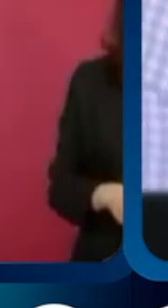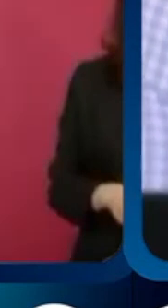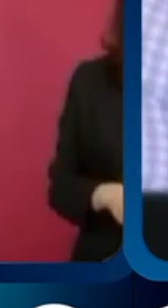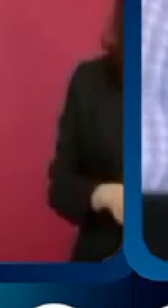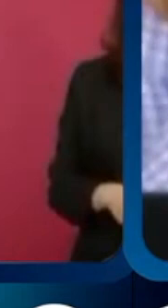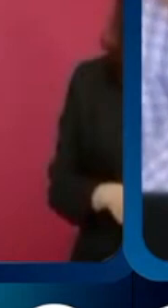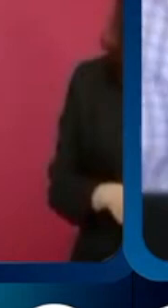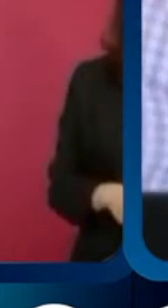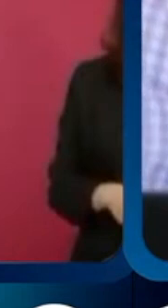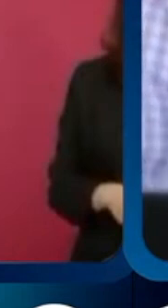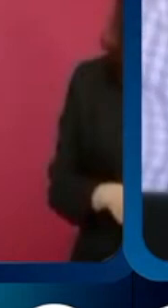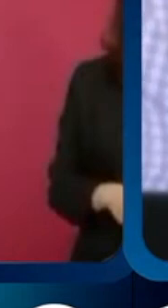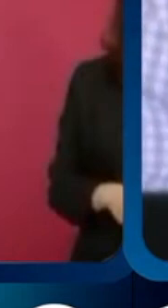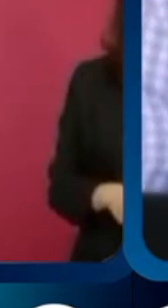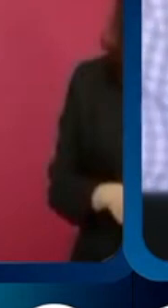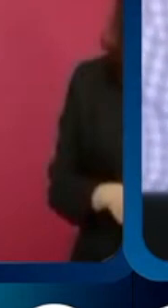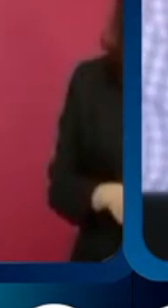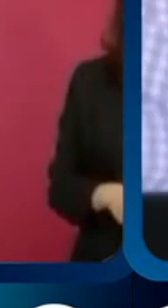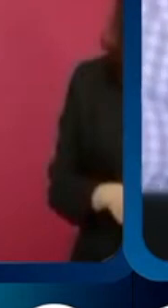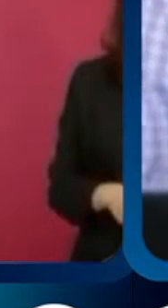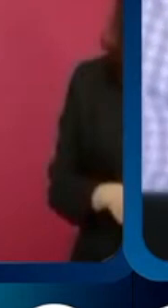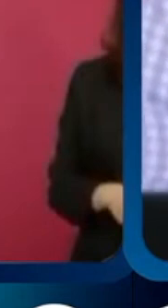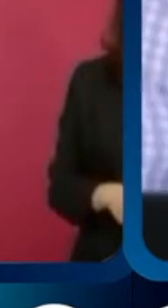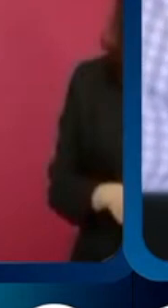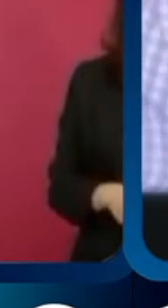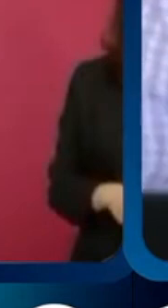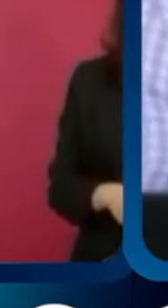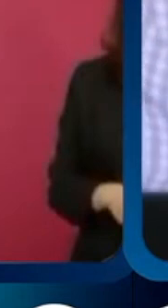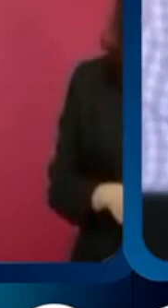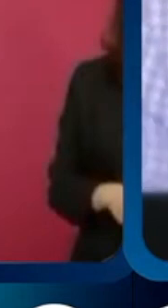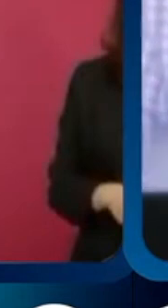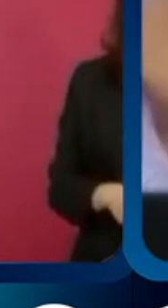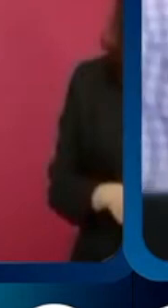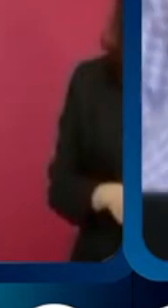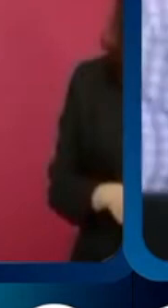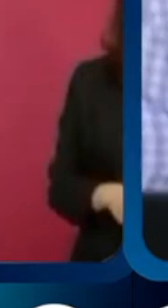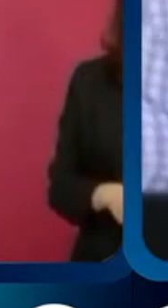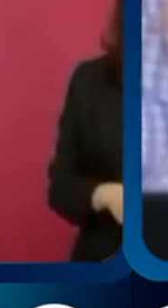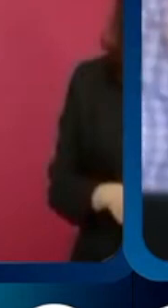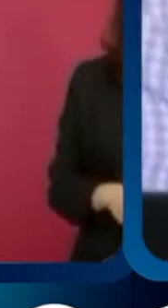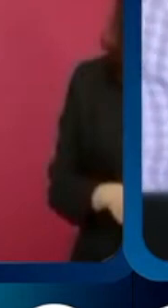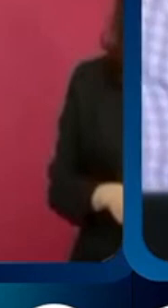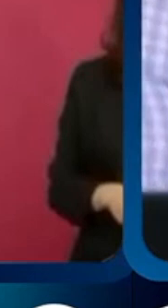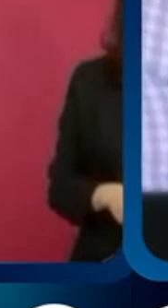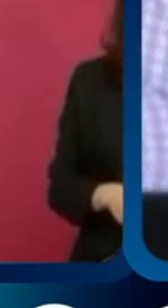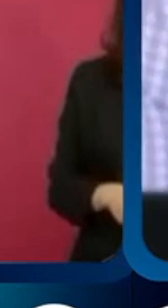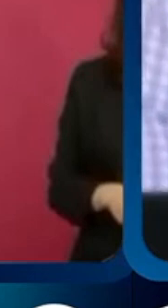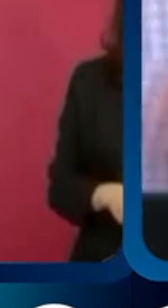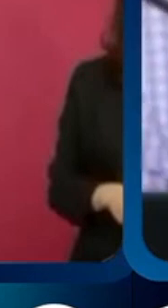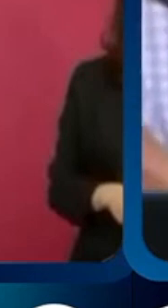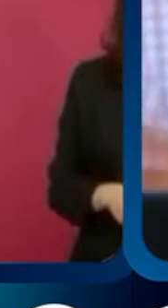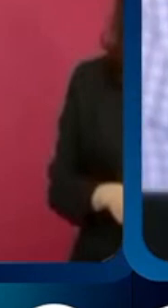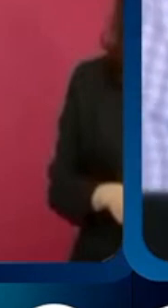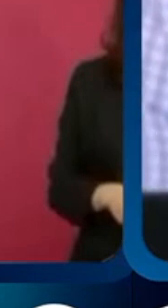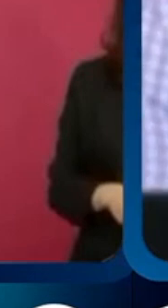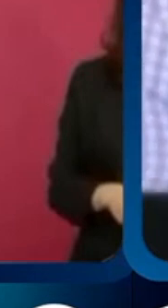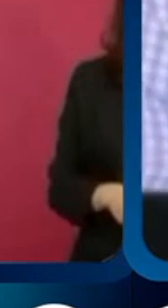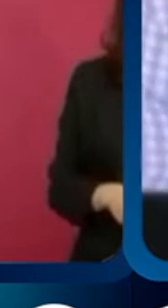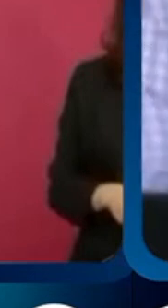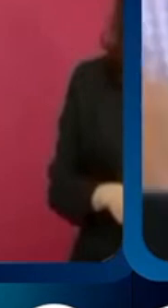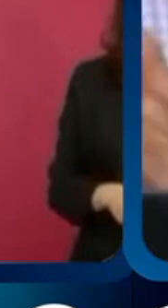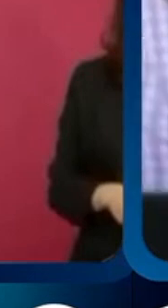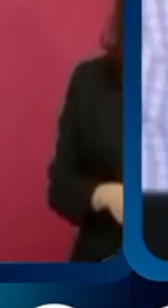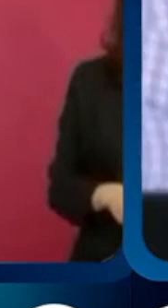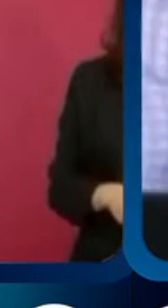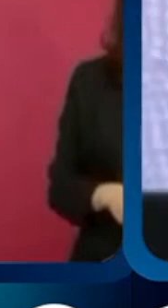quieren le critican todo al presidente pero todo le quieren copiar y todo lo quieren Todo se lo quieren quitar Todo se lo